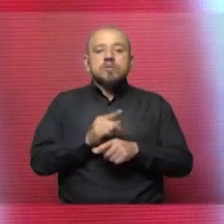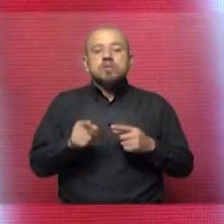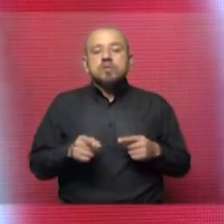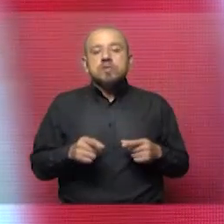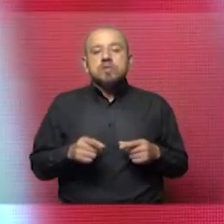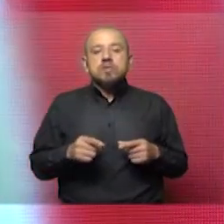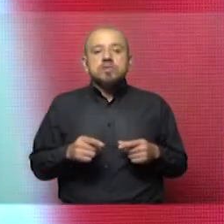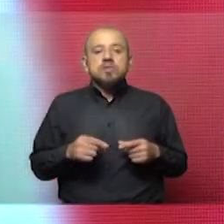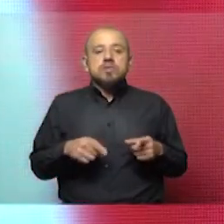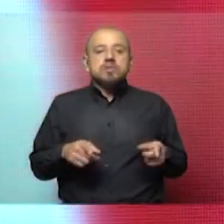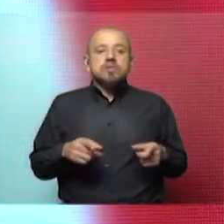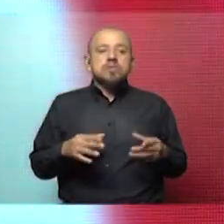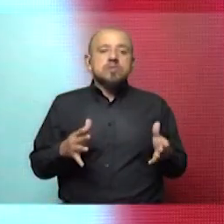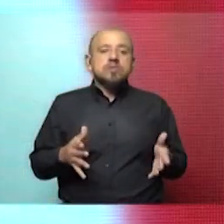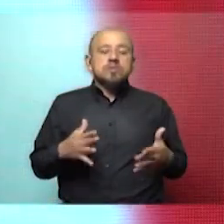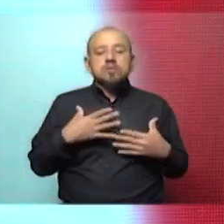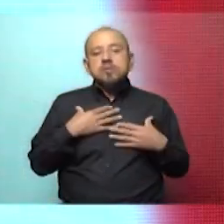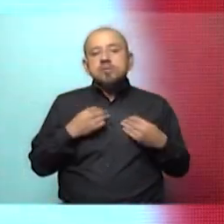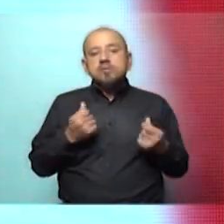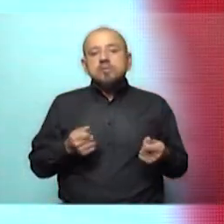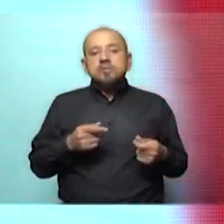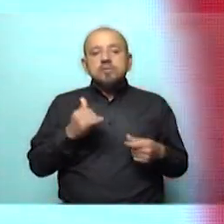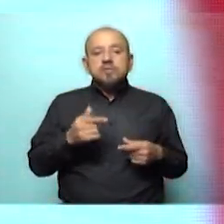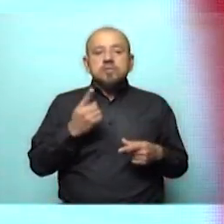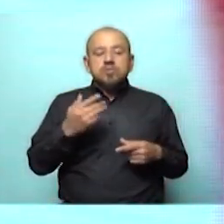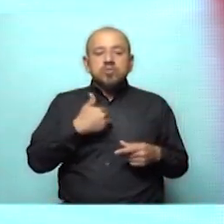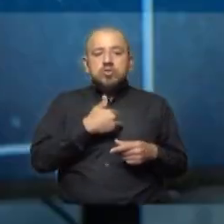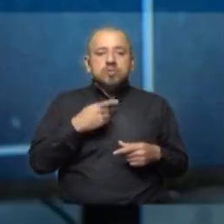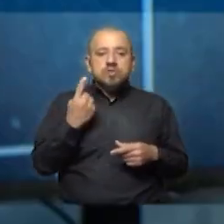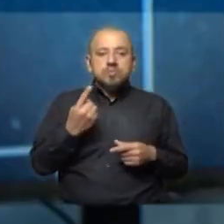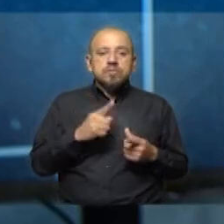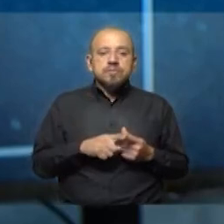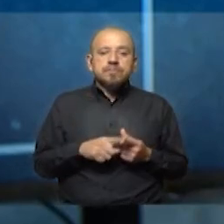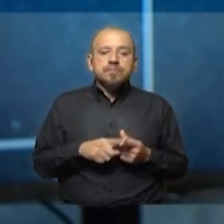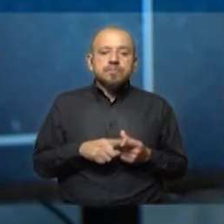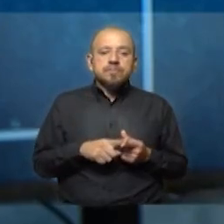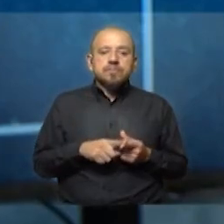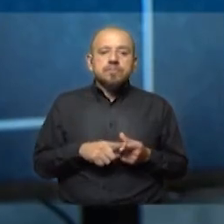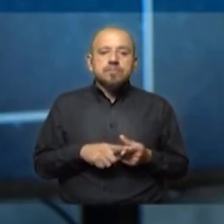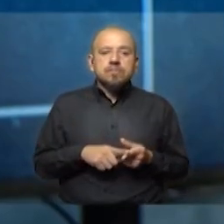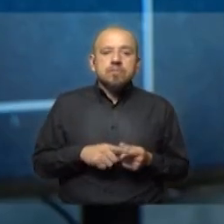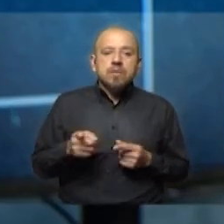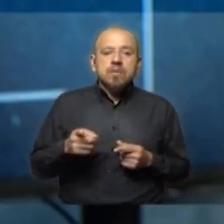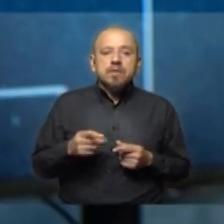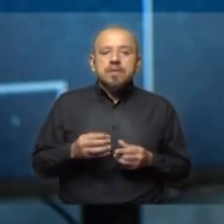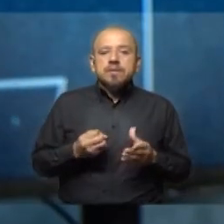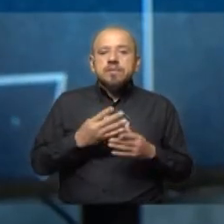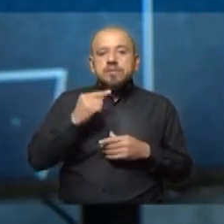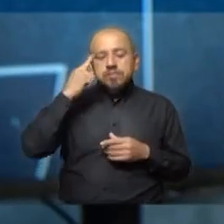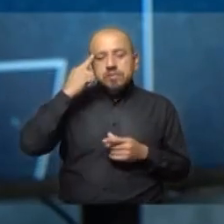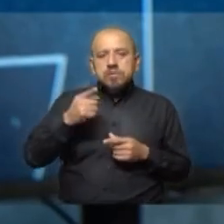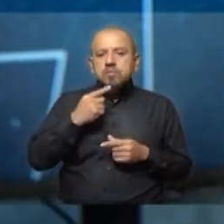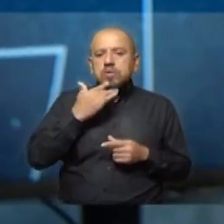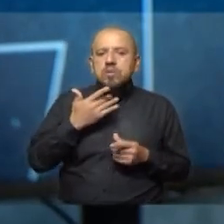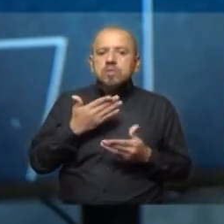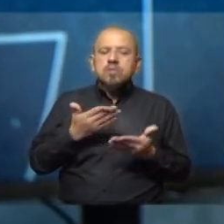este espacios donde el afecto tiene un lugar central no Y en este en este nuevo pensar la cuestión de cuidados por